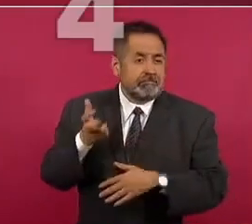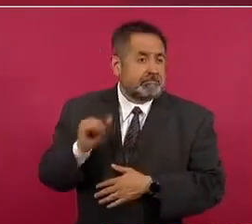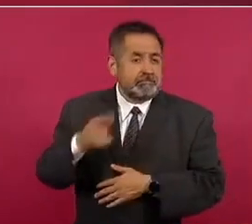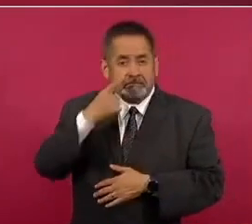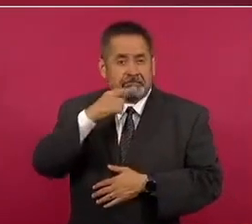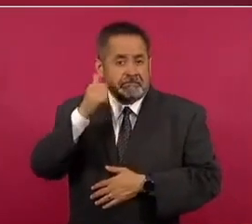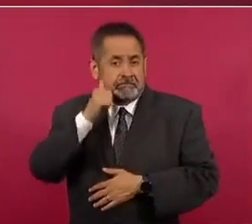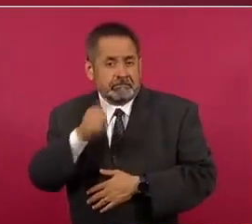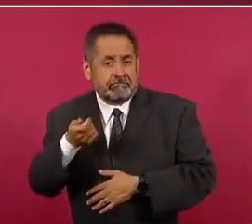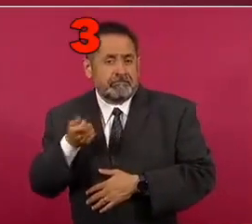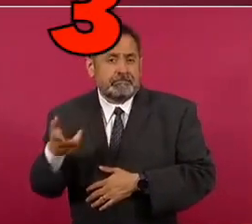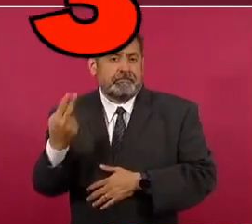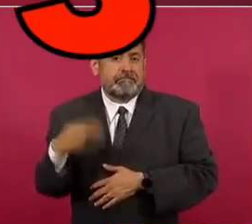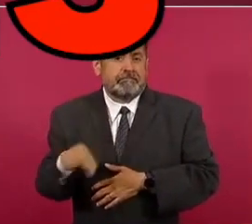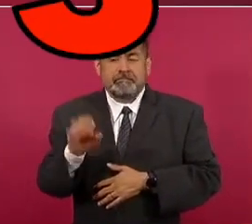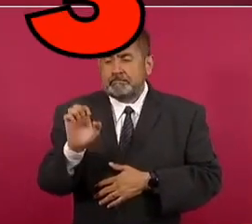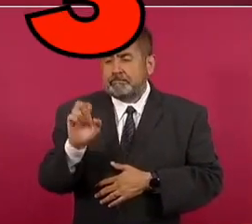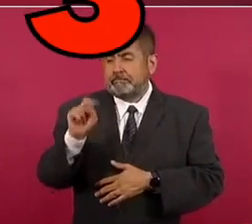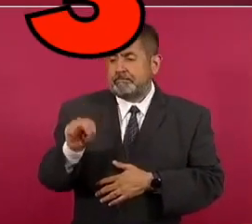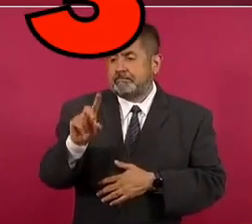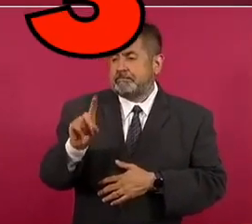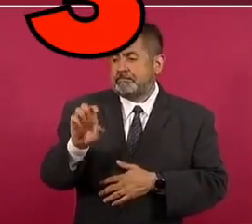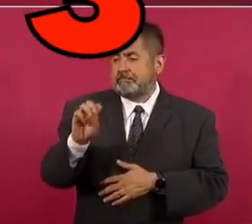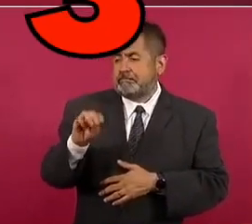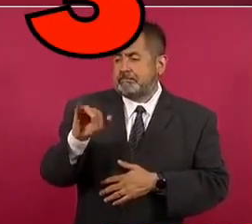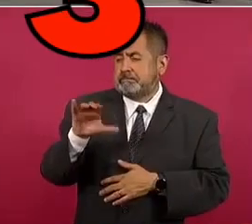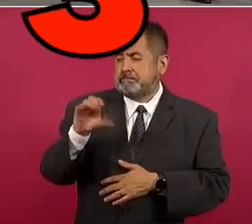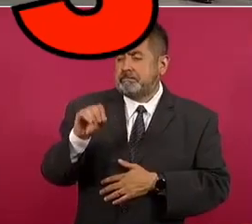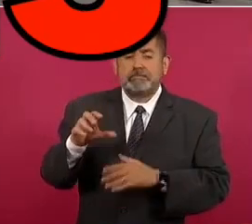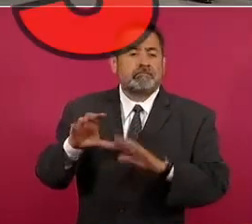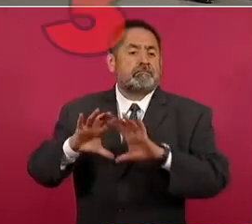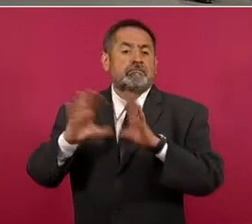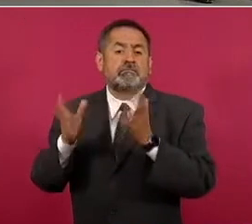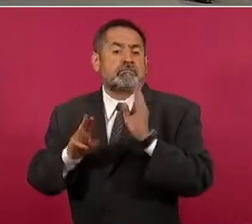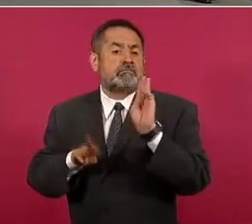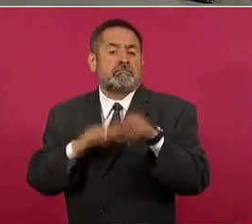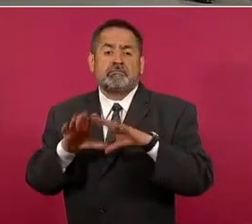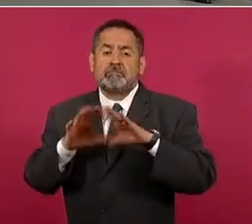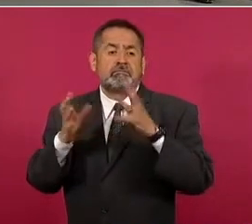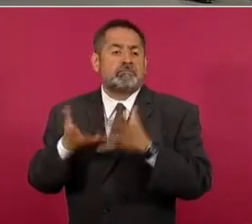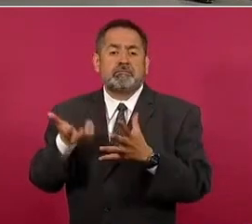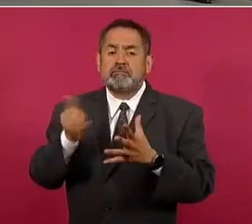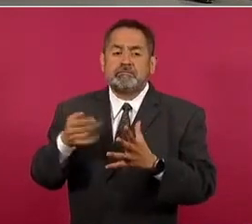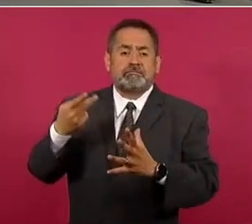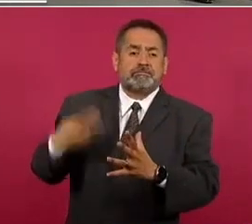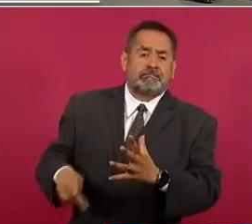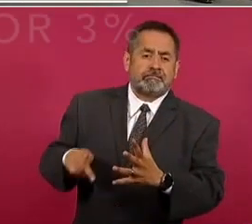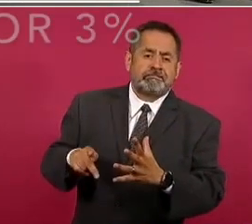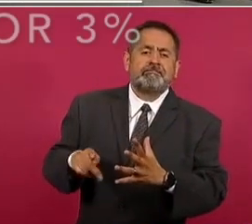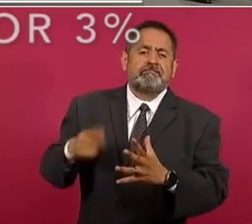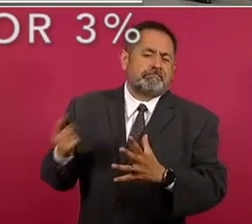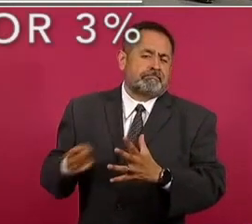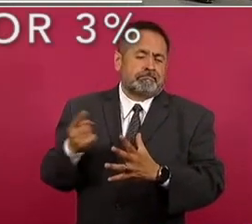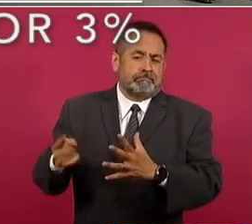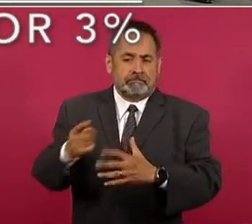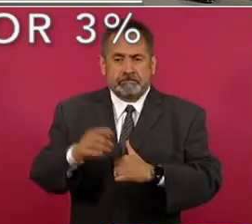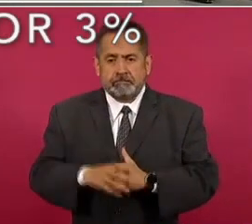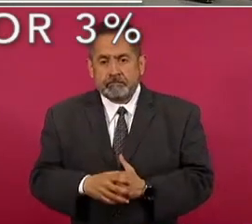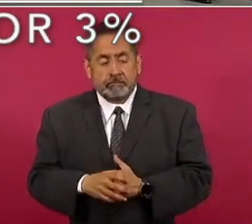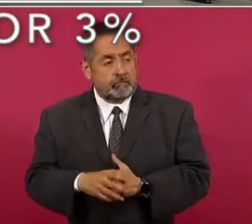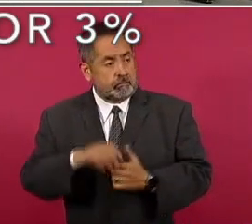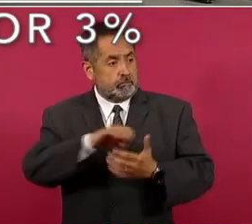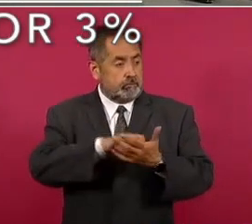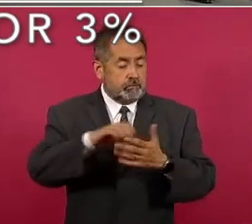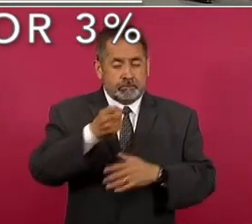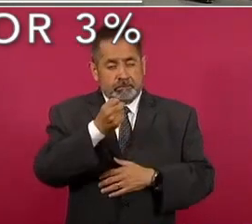185.624 casos activos, 15.913 casos más. En cuanto a la ocupación hospitalaria de camas generales,